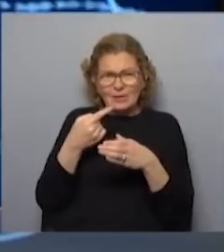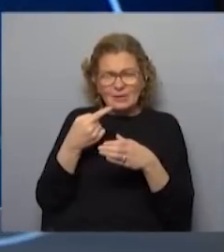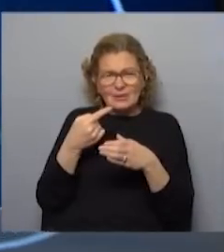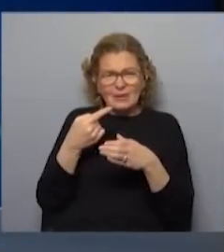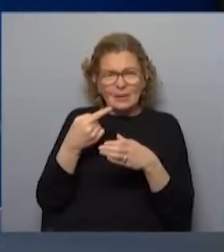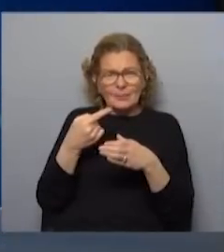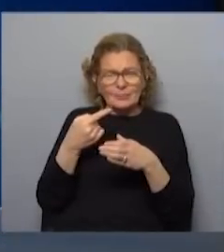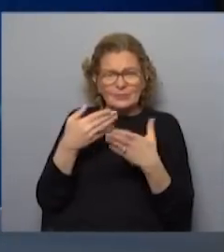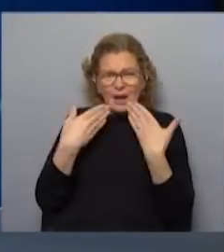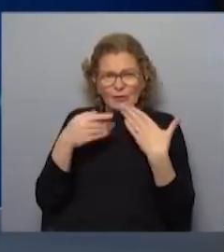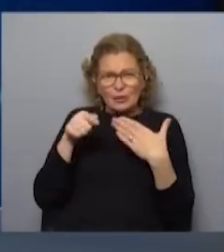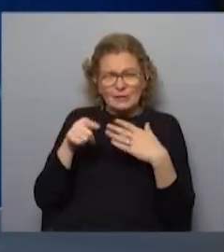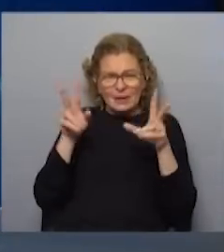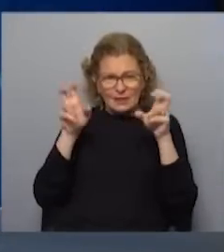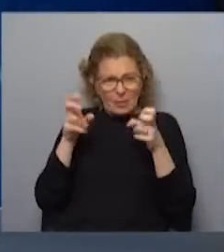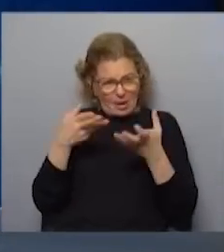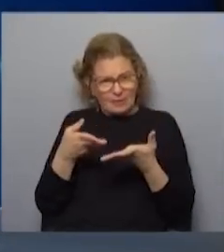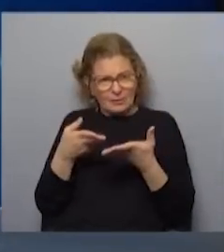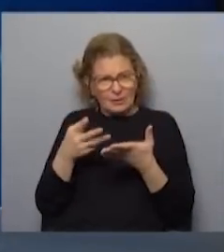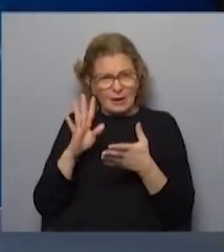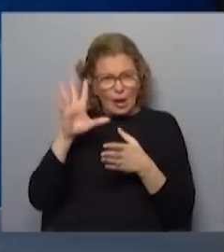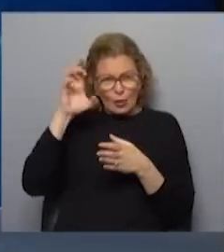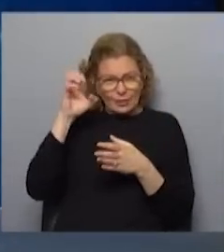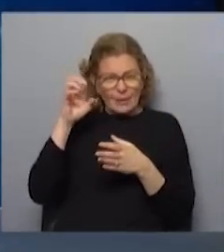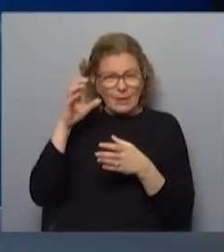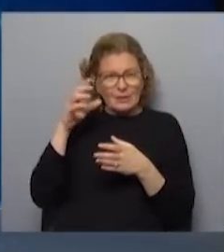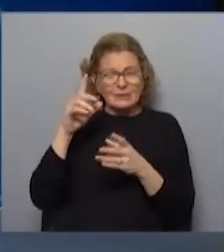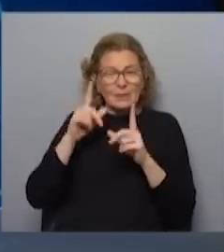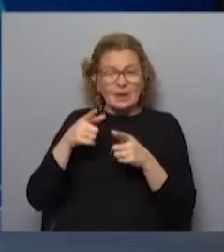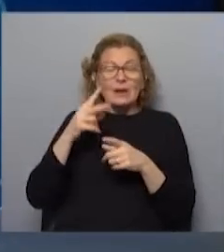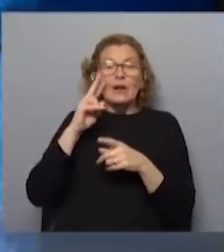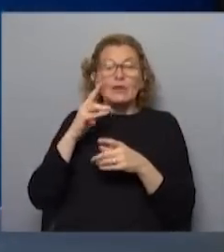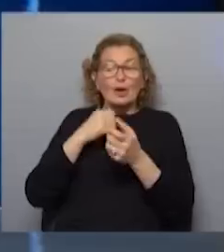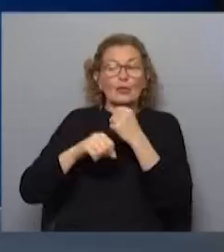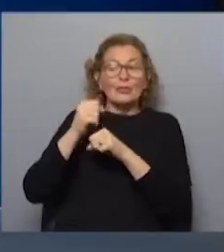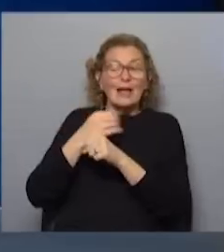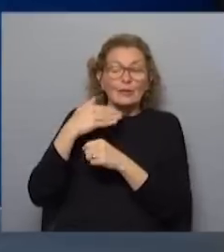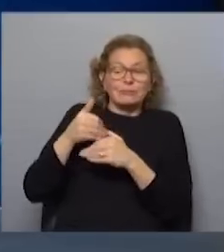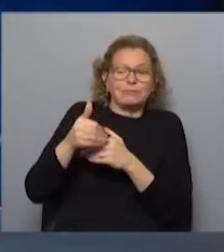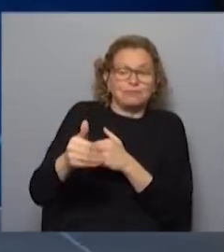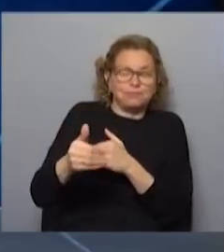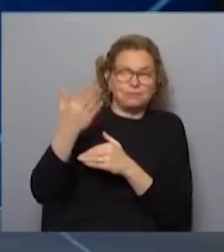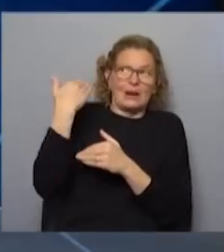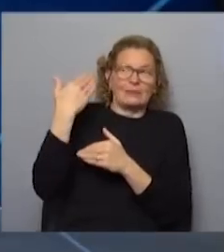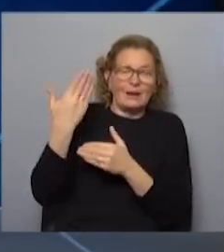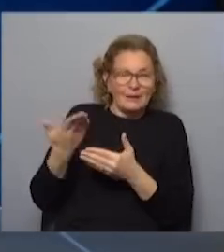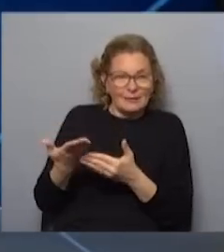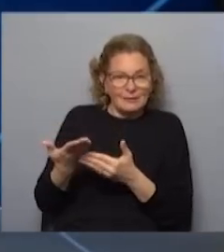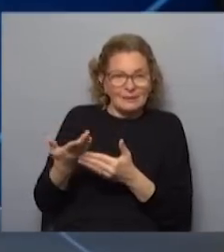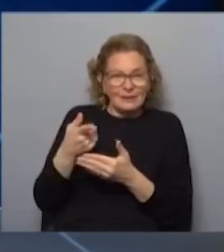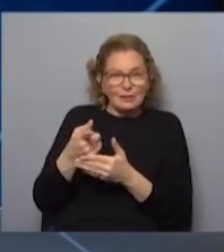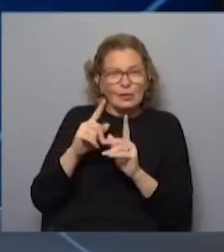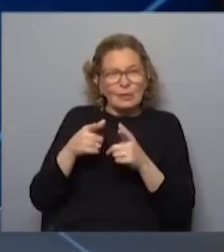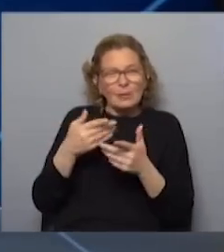se habló de tal cosa donde está la otra la recordaban porque claro también hay que ver los años que han pasado de todo esto no Pero esa